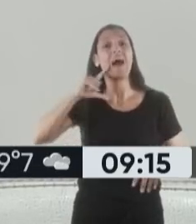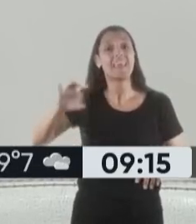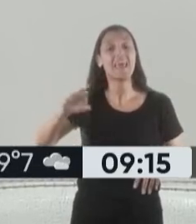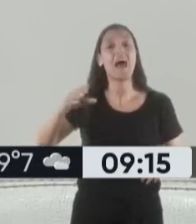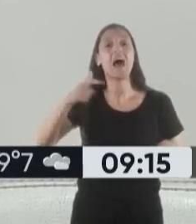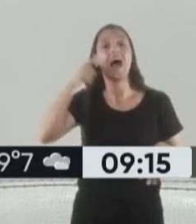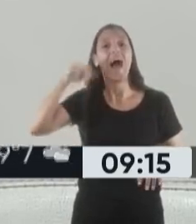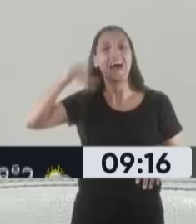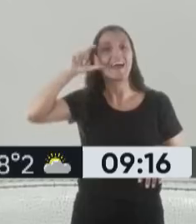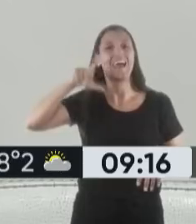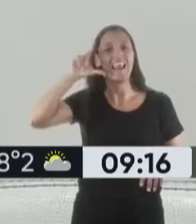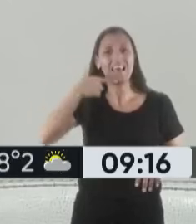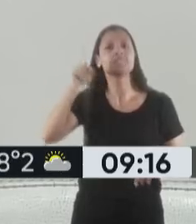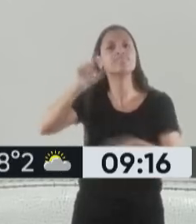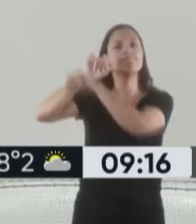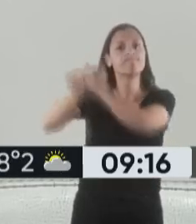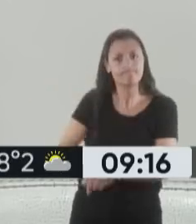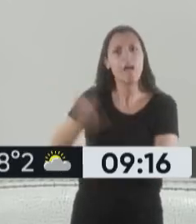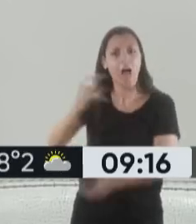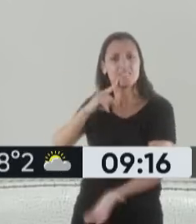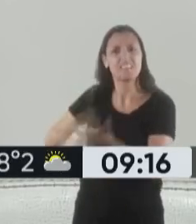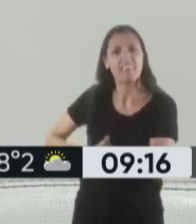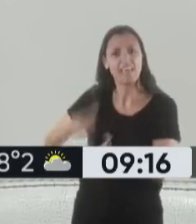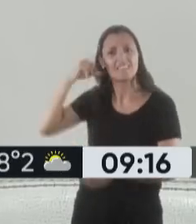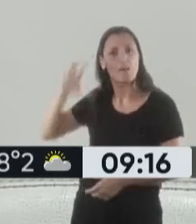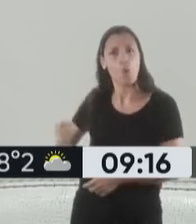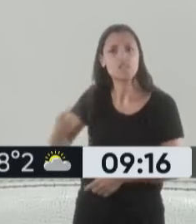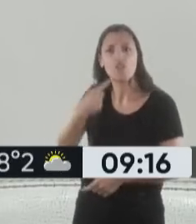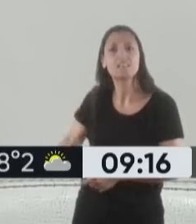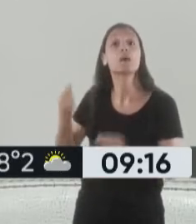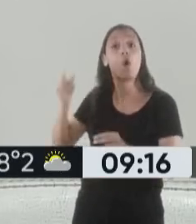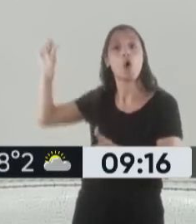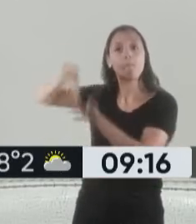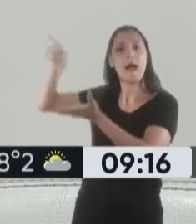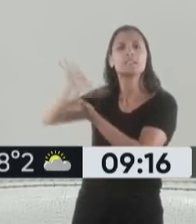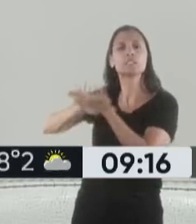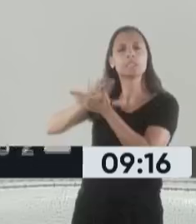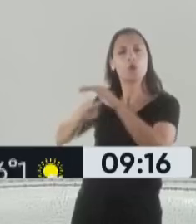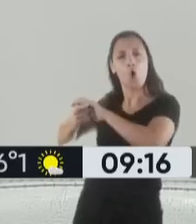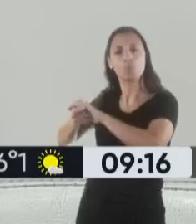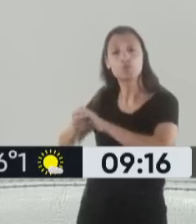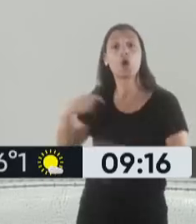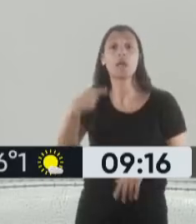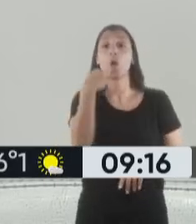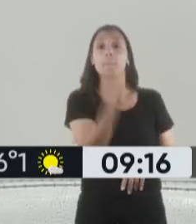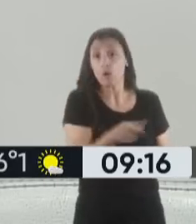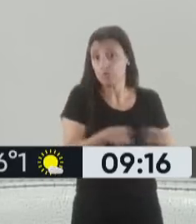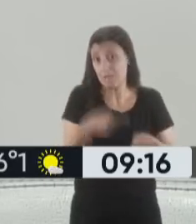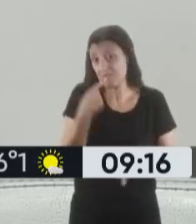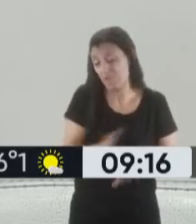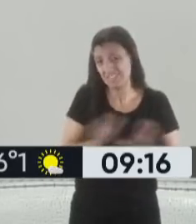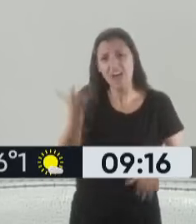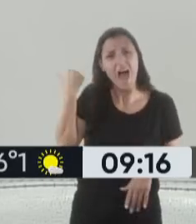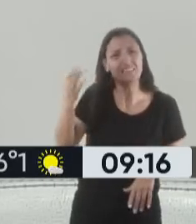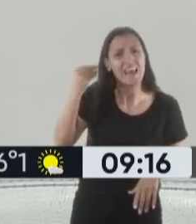ex ministra ecuatoriana condenada con sentencia firme en su país por corrupción. Le quería preguntar, a partir de lo que ha expresado, de hecho lo